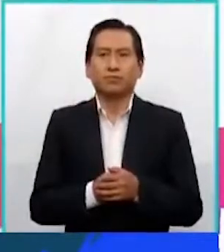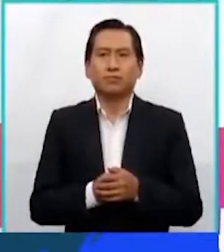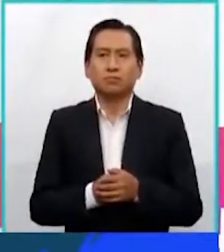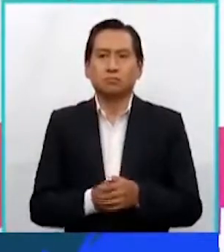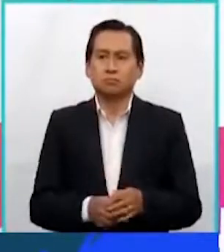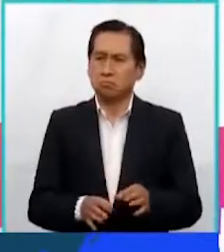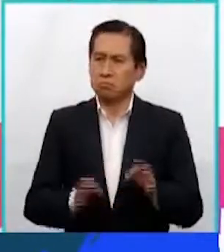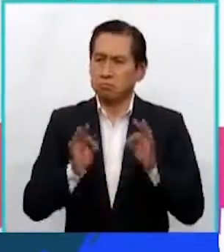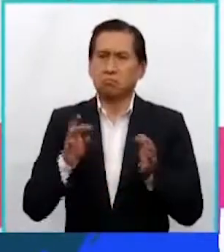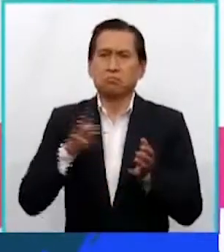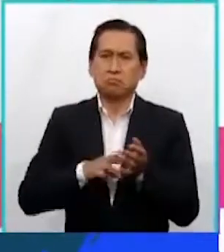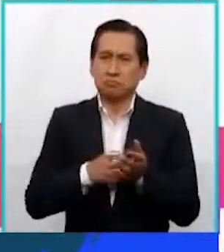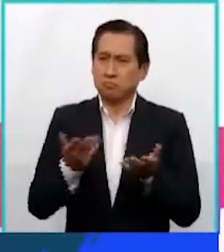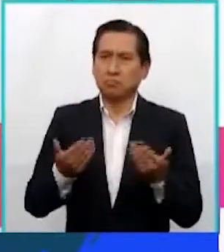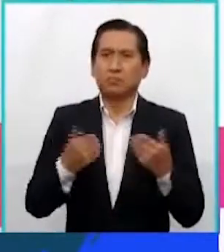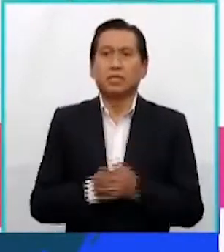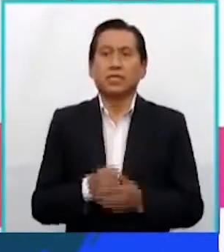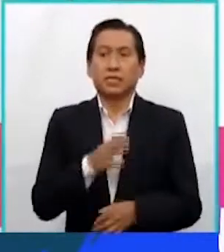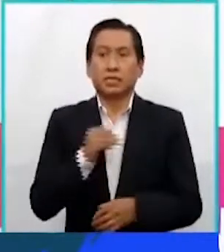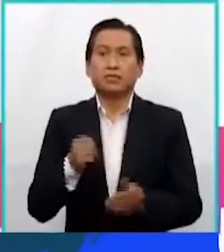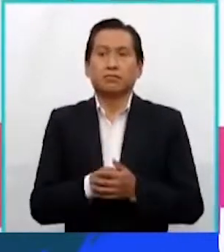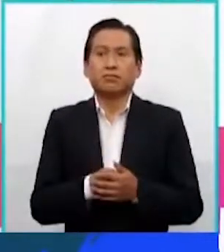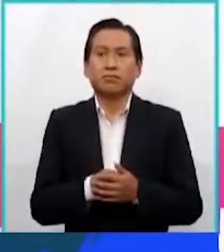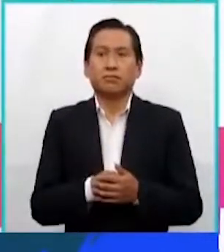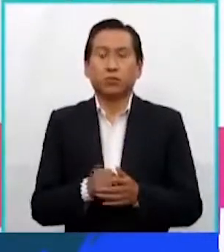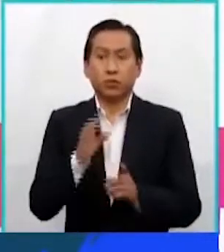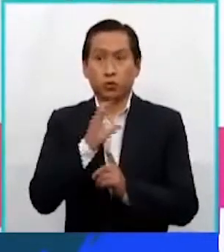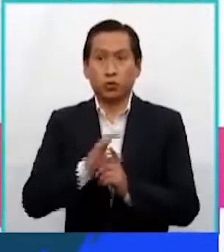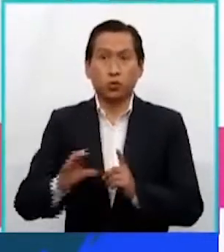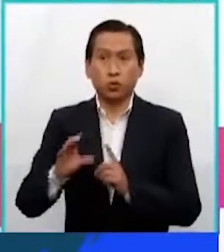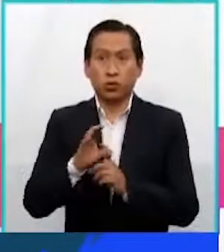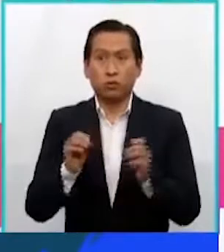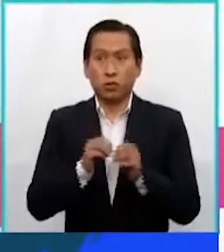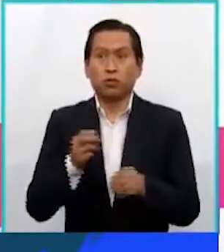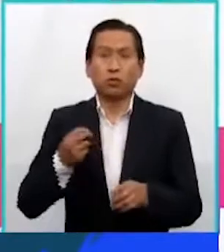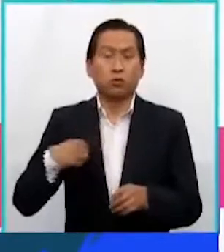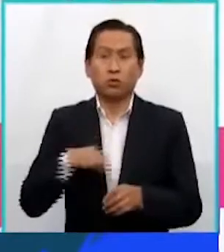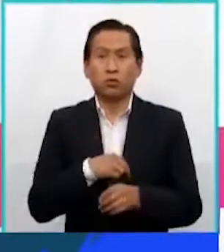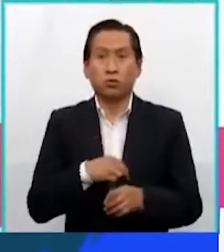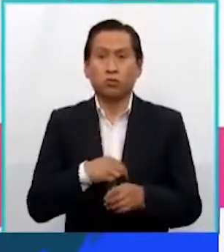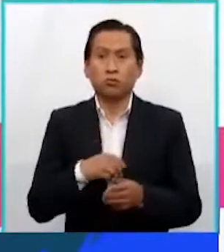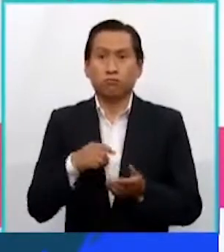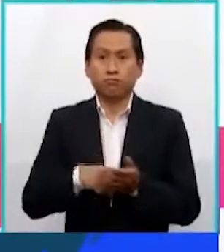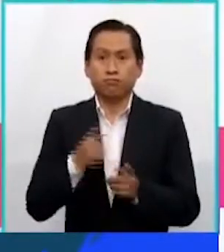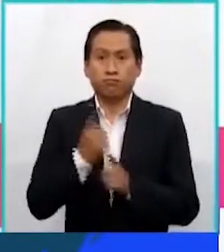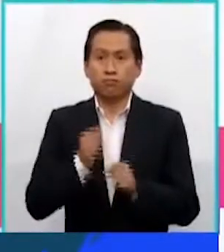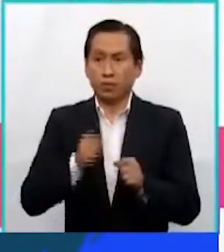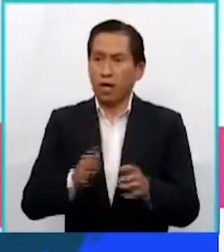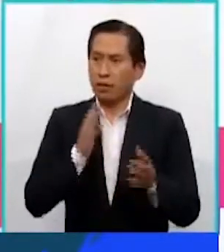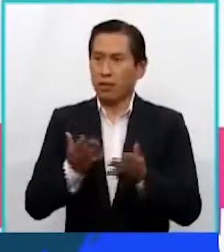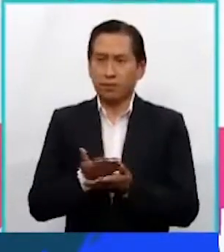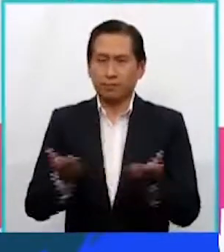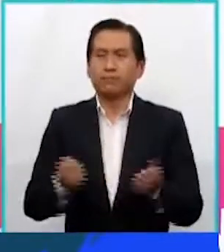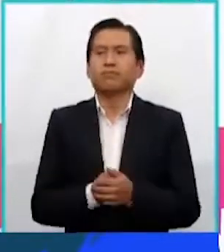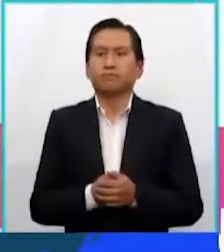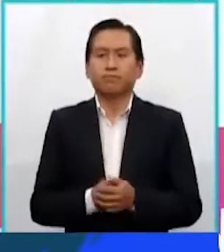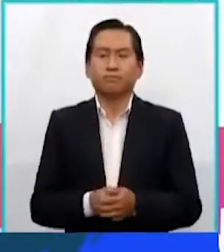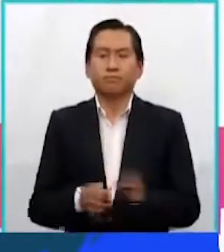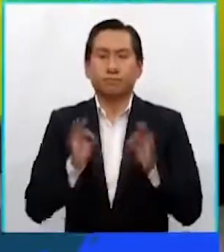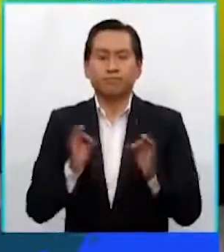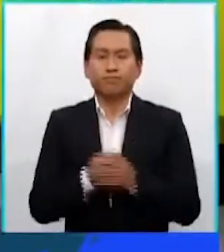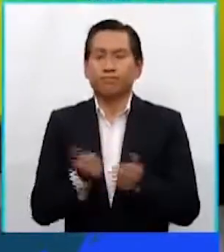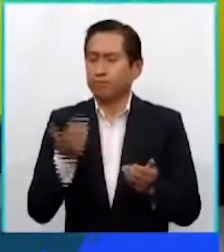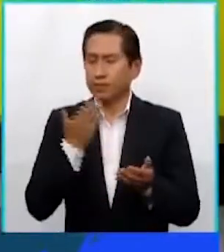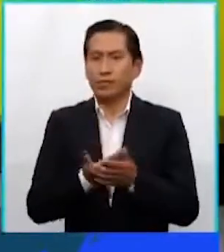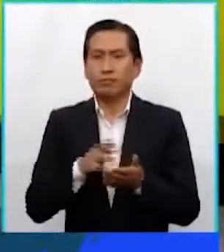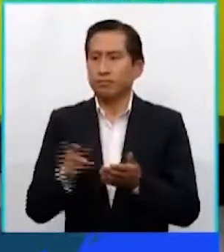chochera. Y principalmente pues que desde la cultura justamente tengamos este nexo para poder charlarnos esta tarde. Genial. Tocar en vivo,